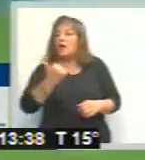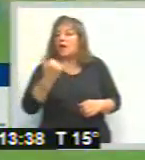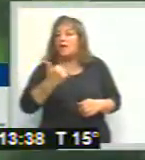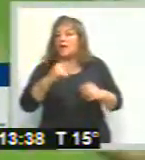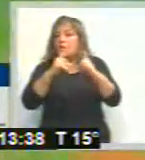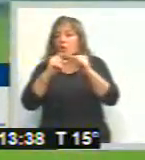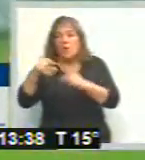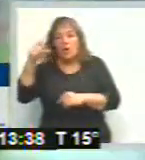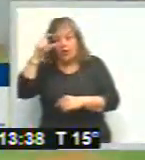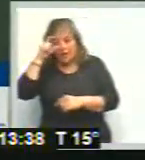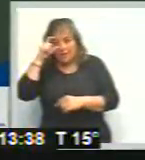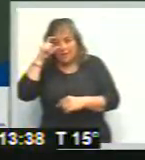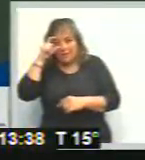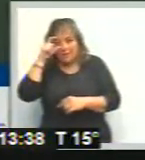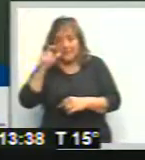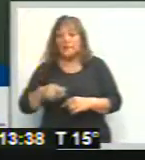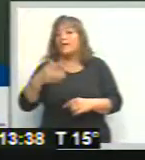número 10 de la selección. Después,